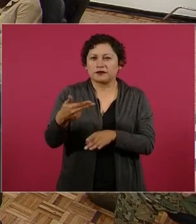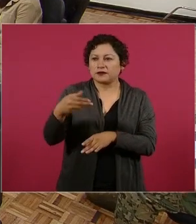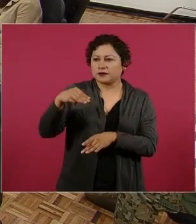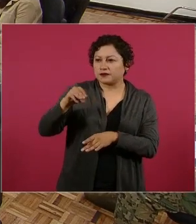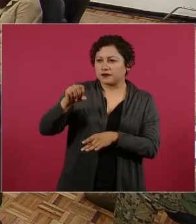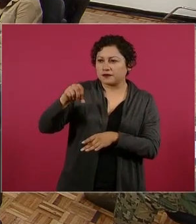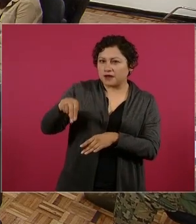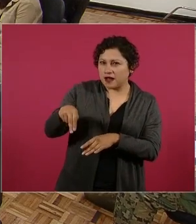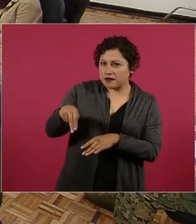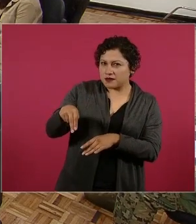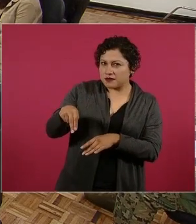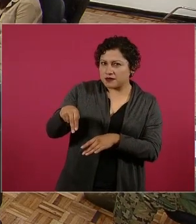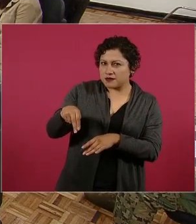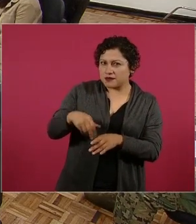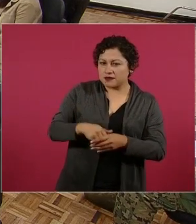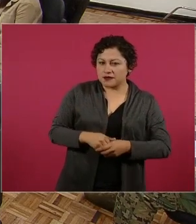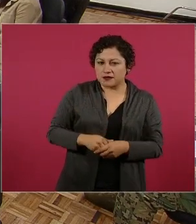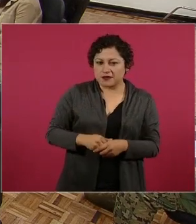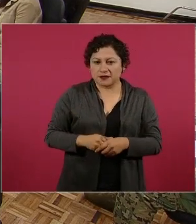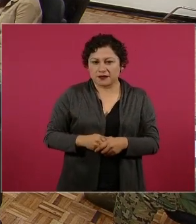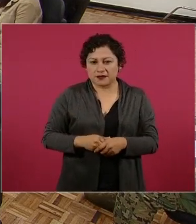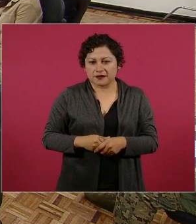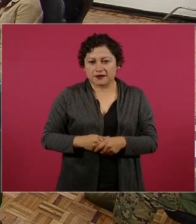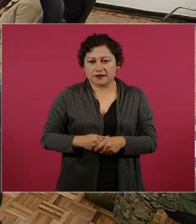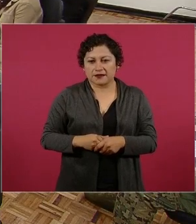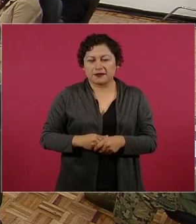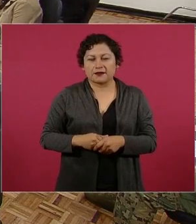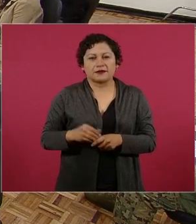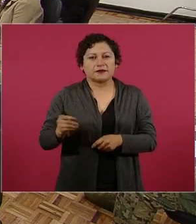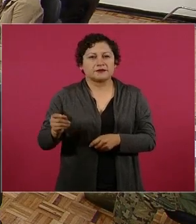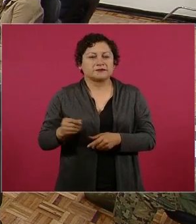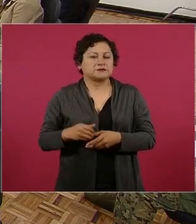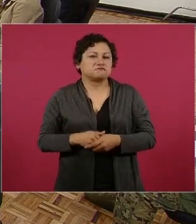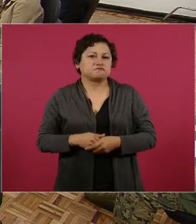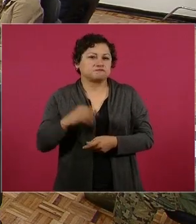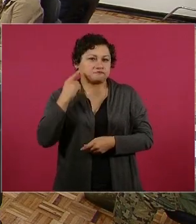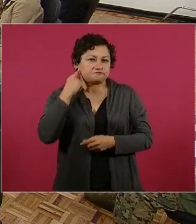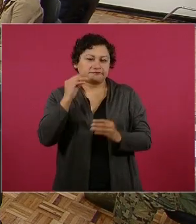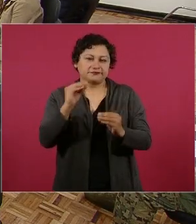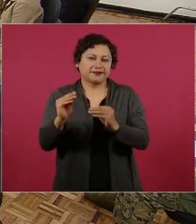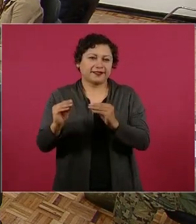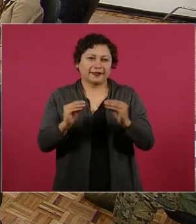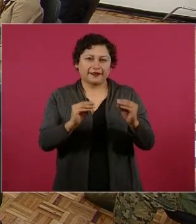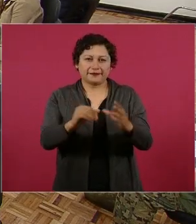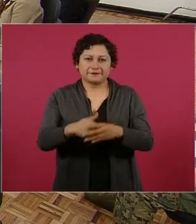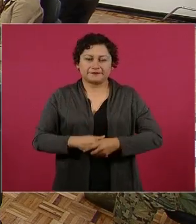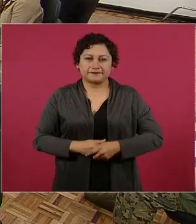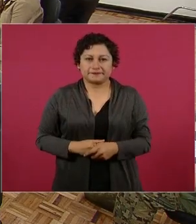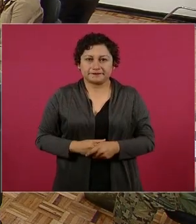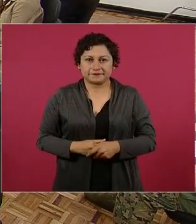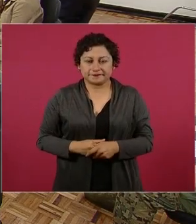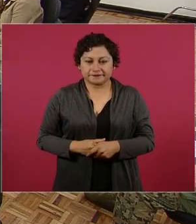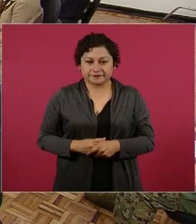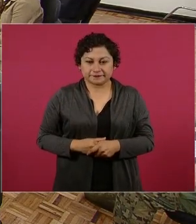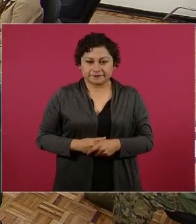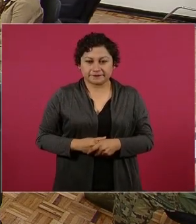un personaje que es muy fuerte, nada más, pero no lleva uniforme